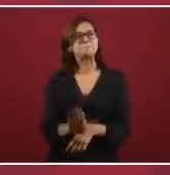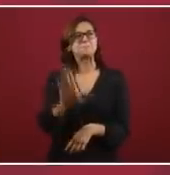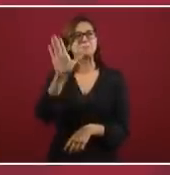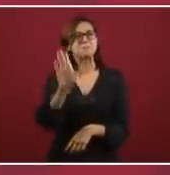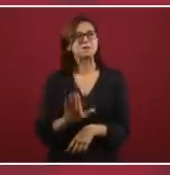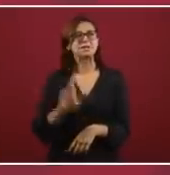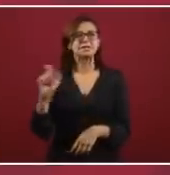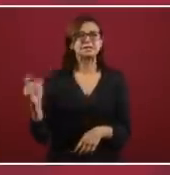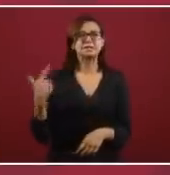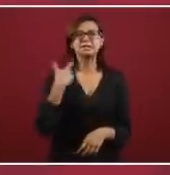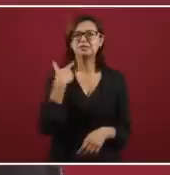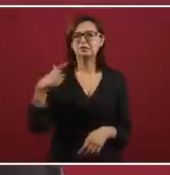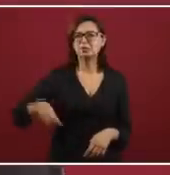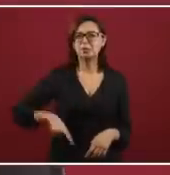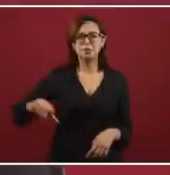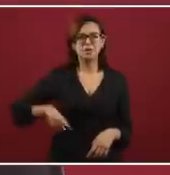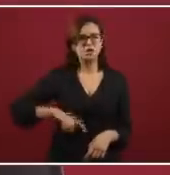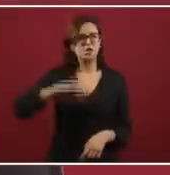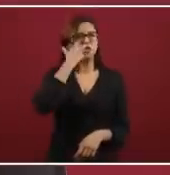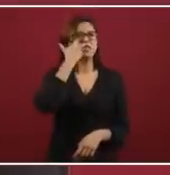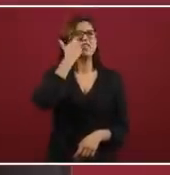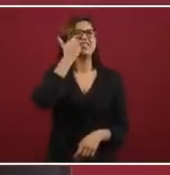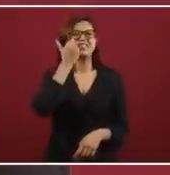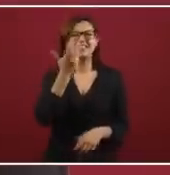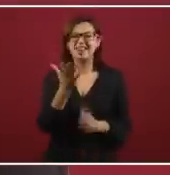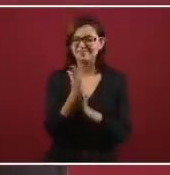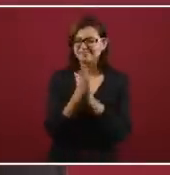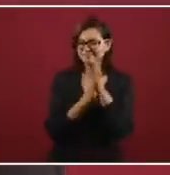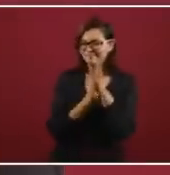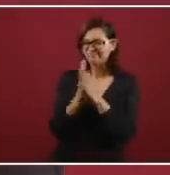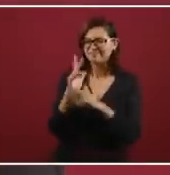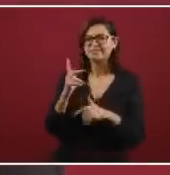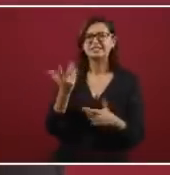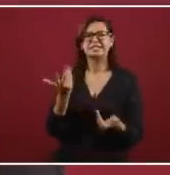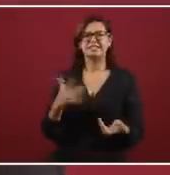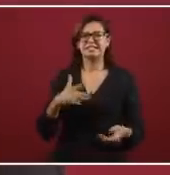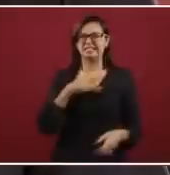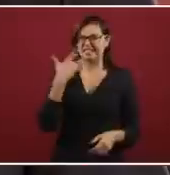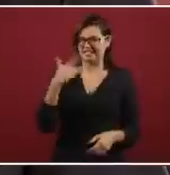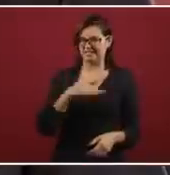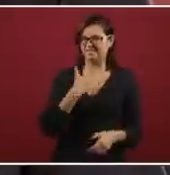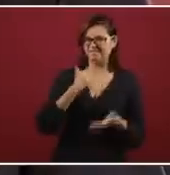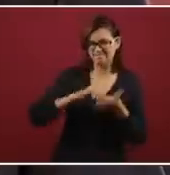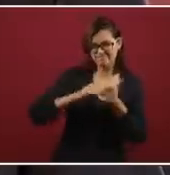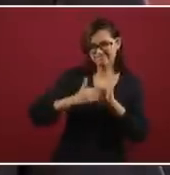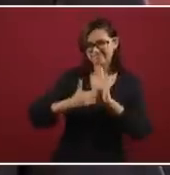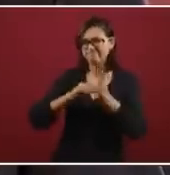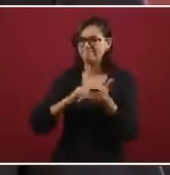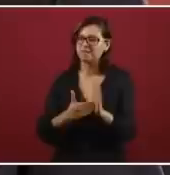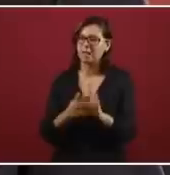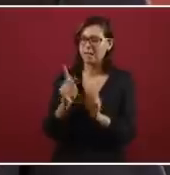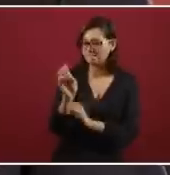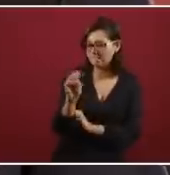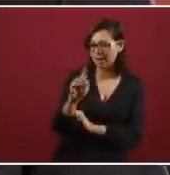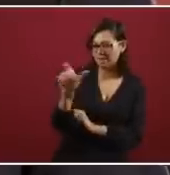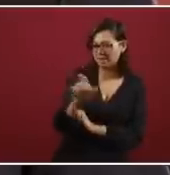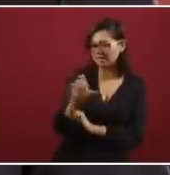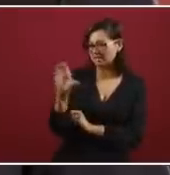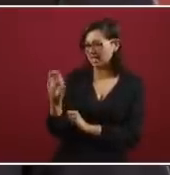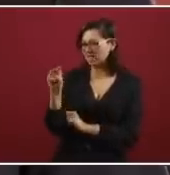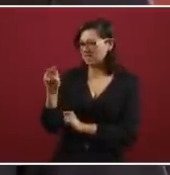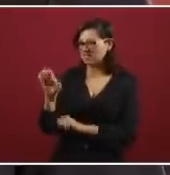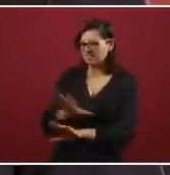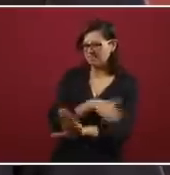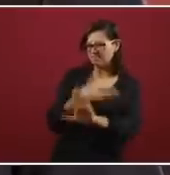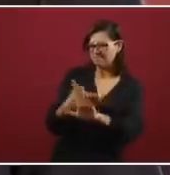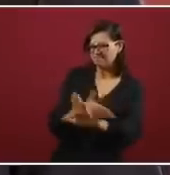deliberado de arruinar a Pemex y a la Comisión Federal de Electricidad,